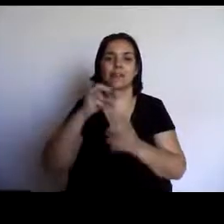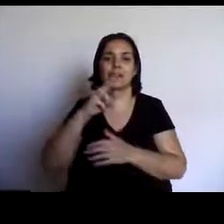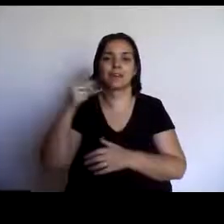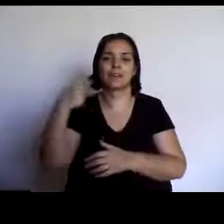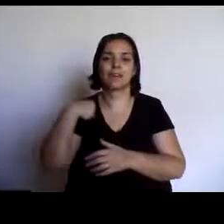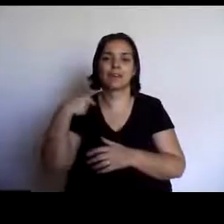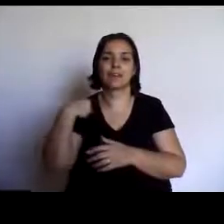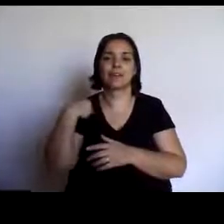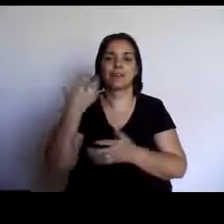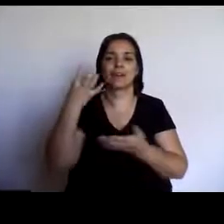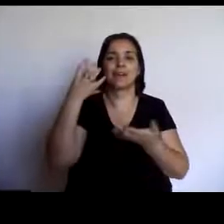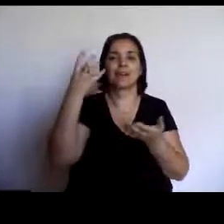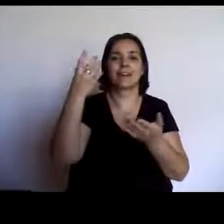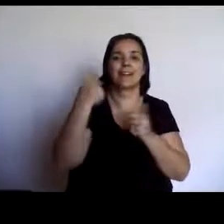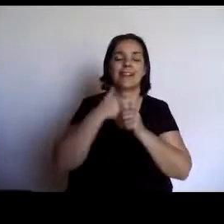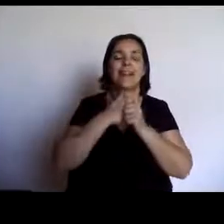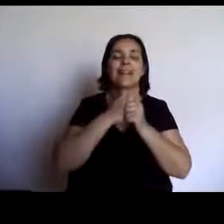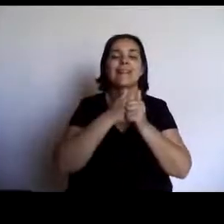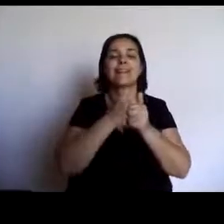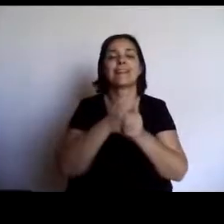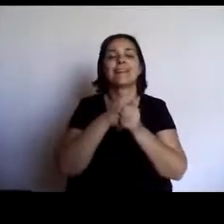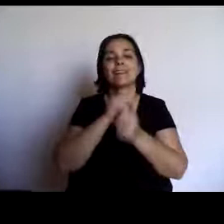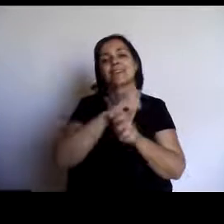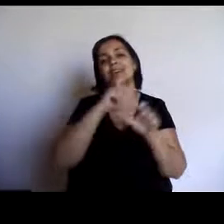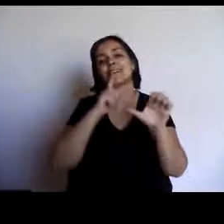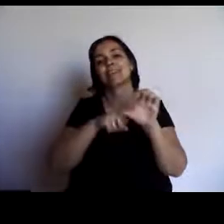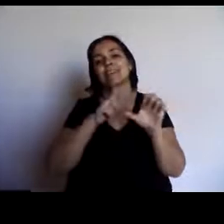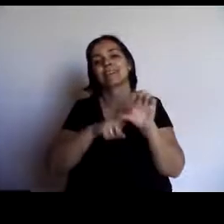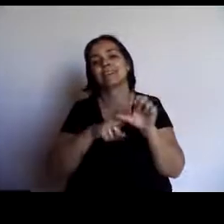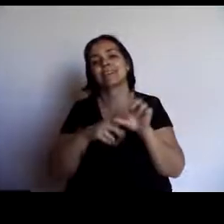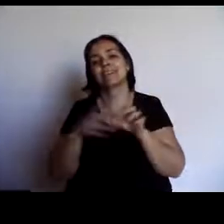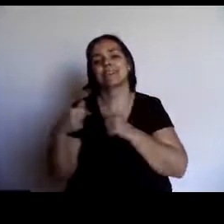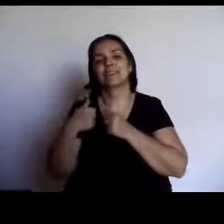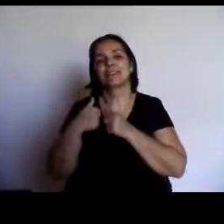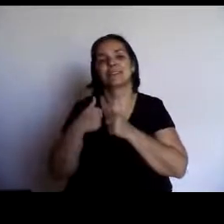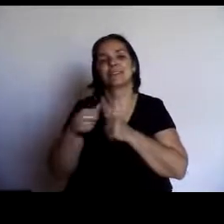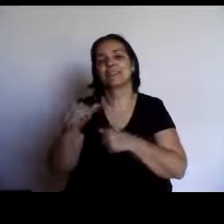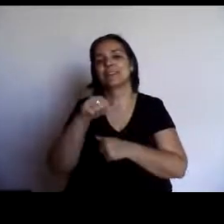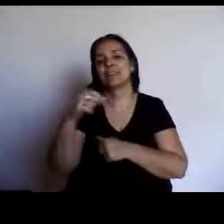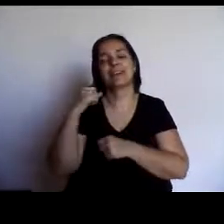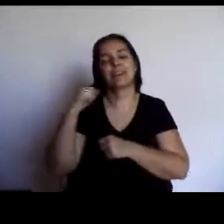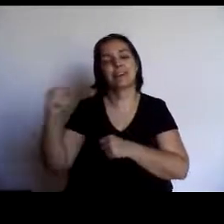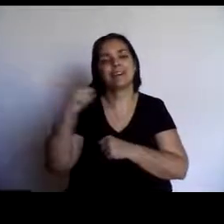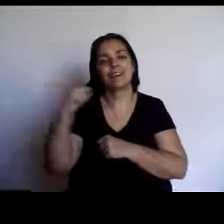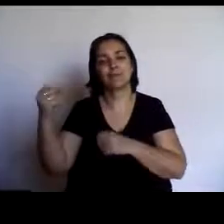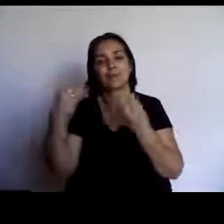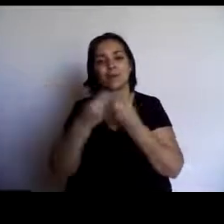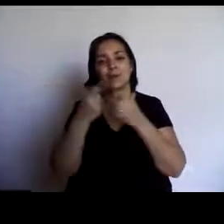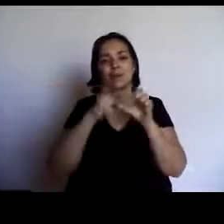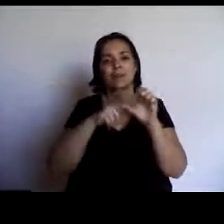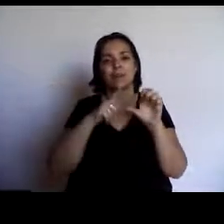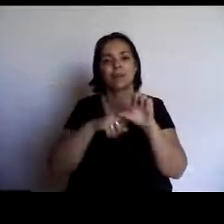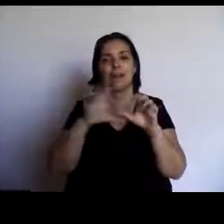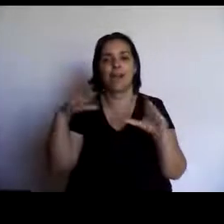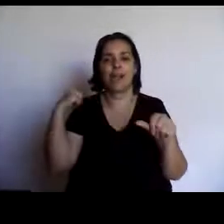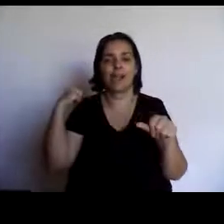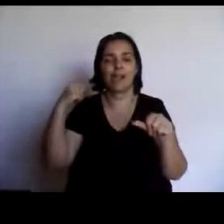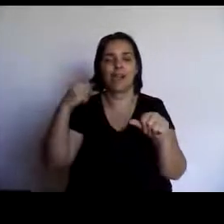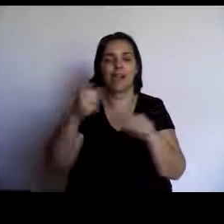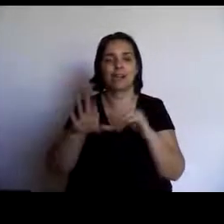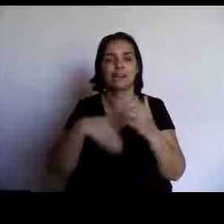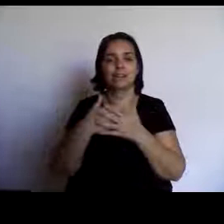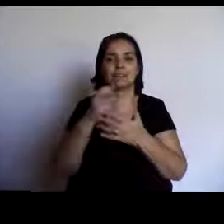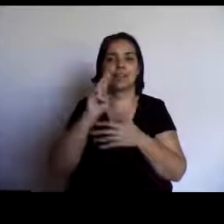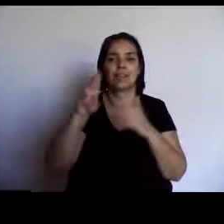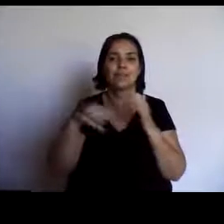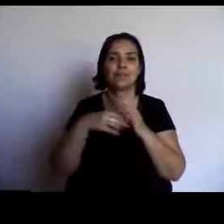Delegación de Extremadura en Bruselas, que depende de la Dirección General de Acción Exterior de la Junta de Extremadura. Hasta entonces y desde mi incorporación en